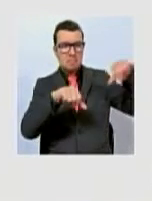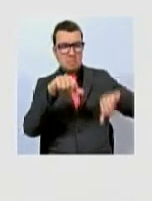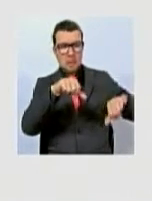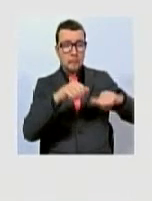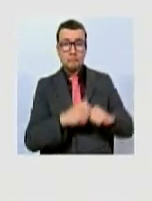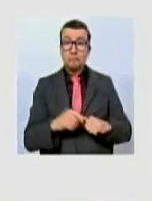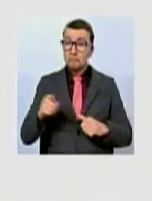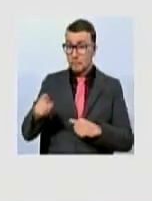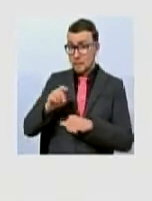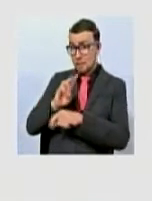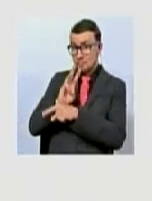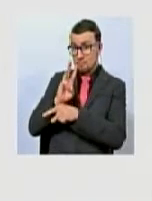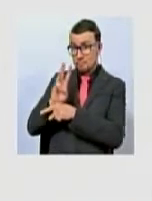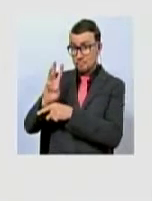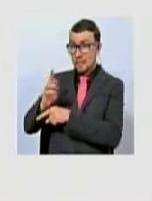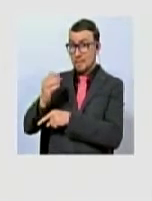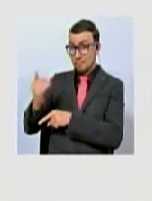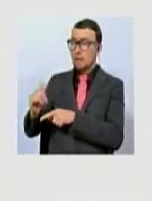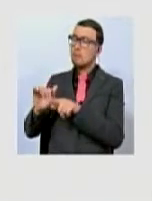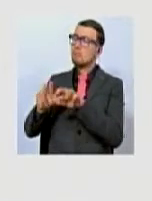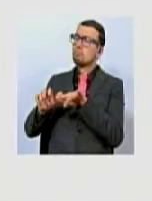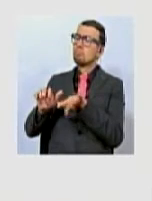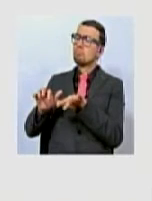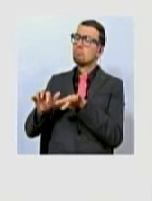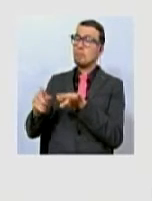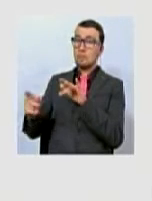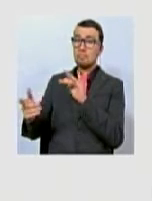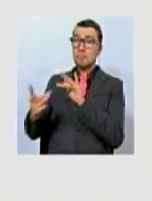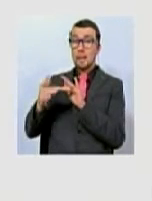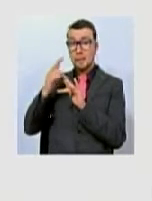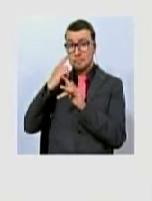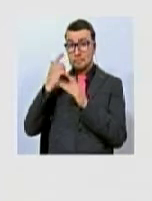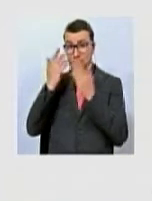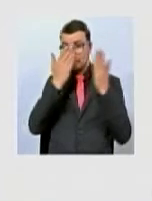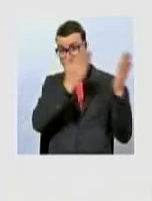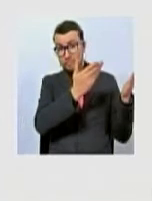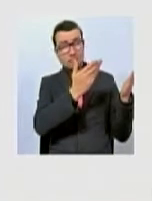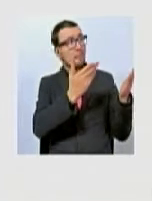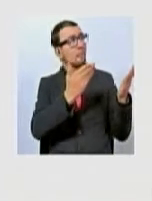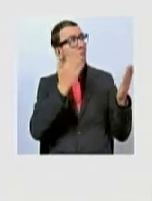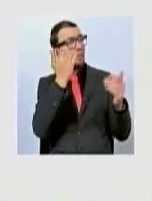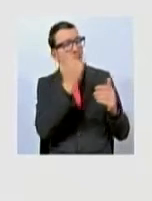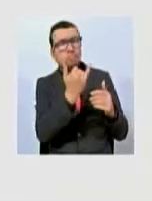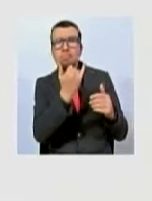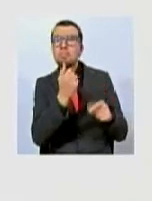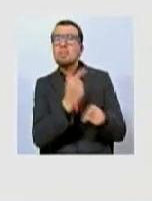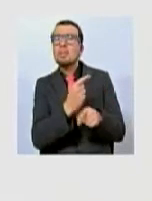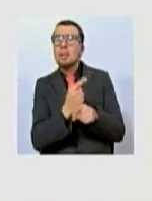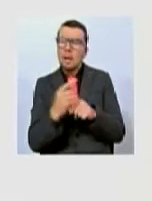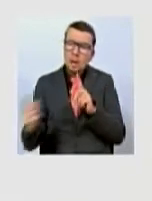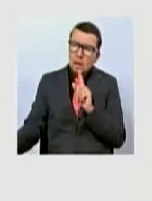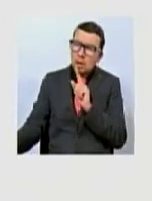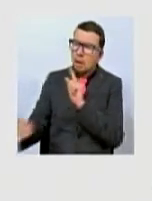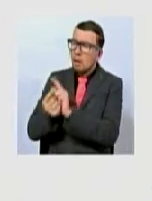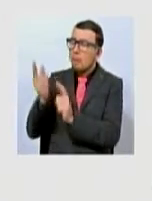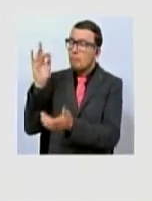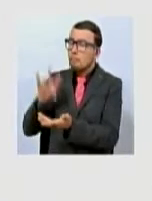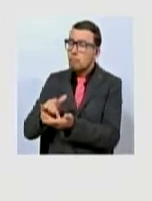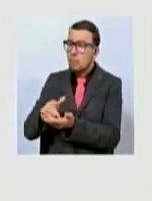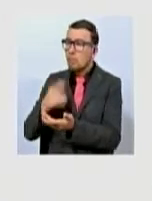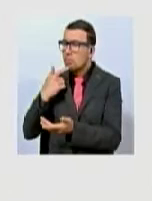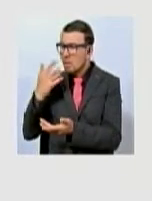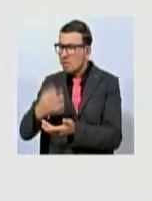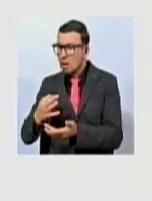los usuarios, una página donde se puede acceder, con la dirección ahí la tenemos en pantalla, podemos acceder a ella y constatar si ese